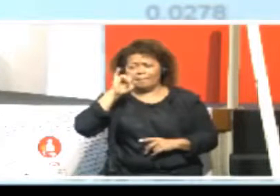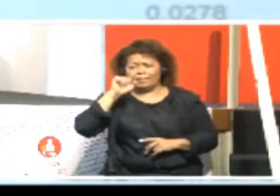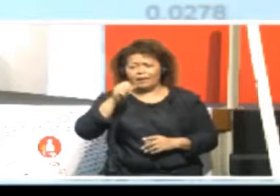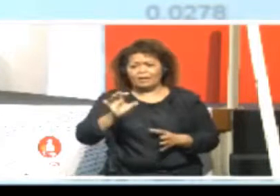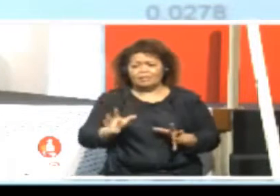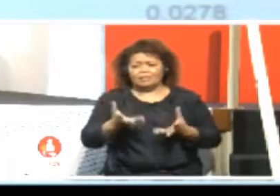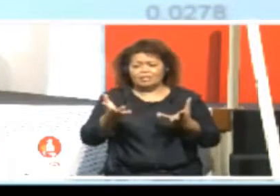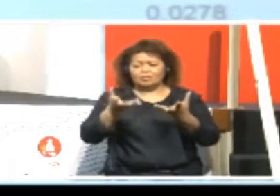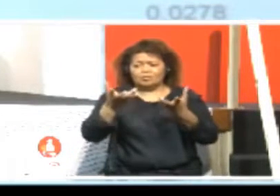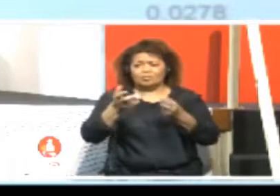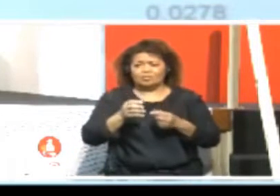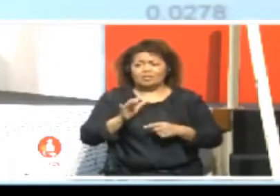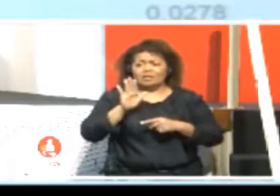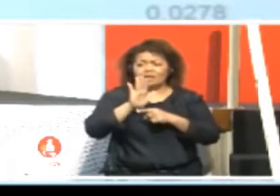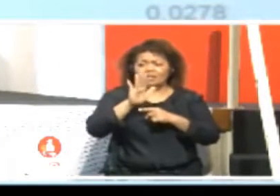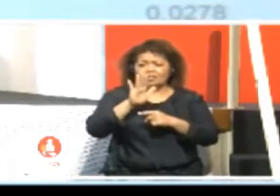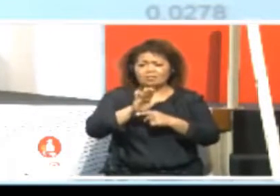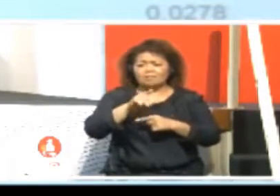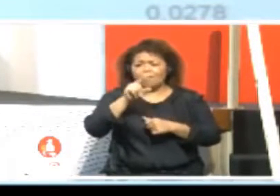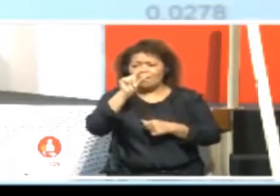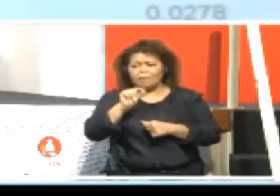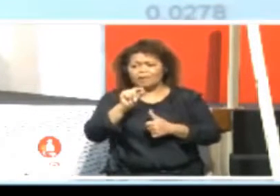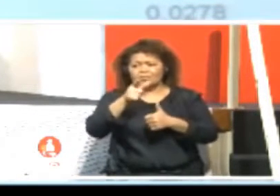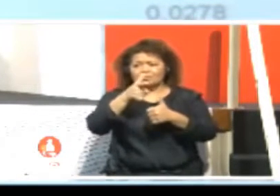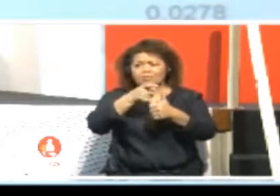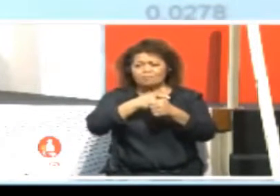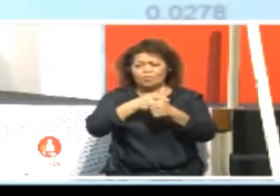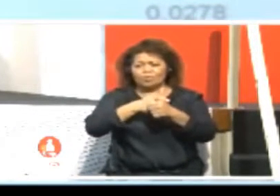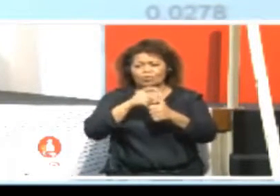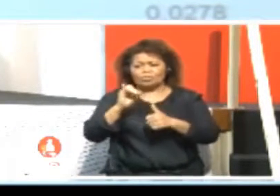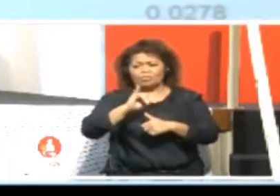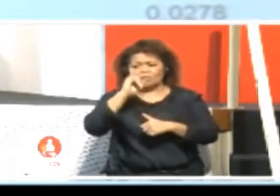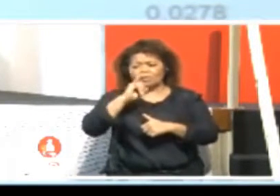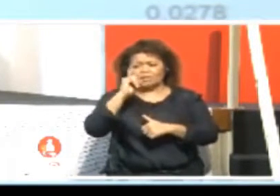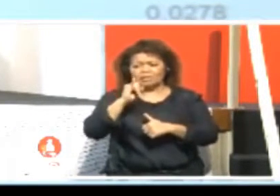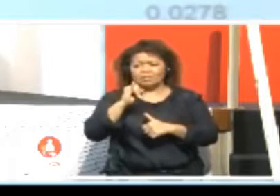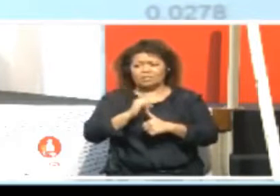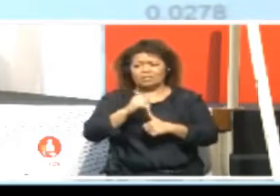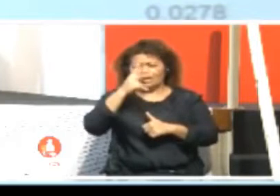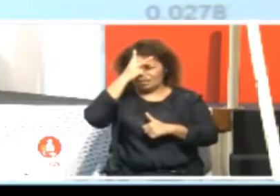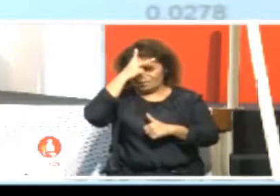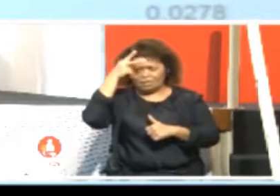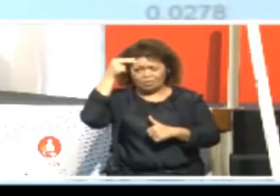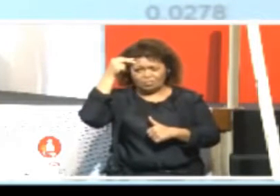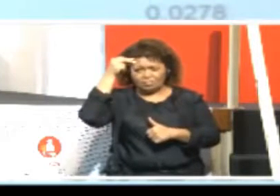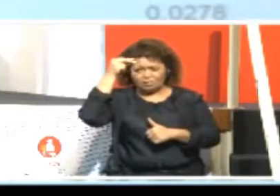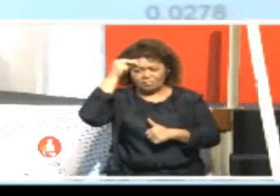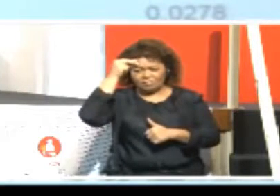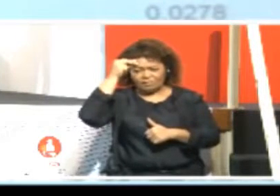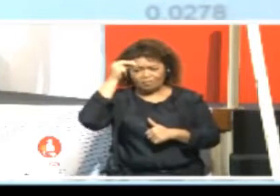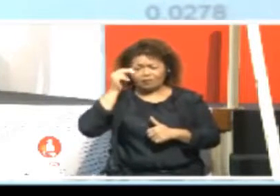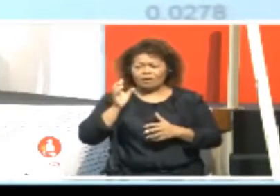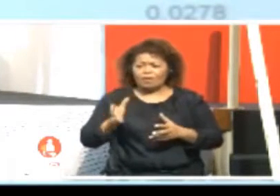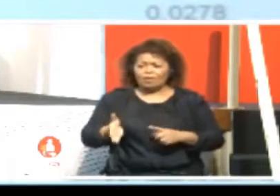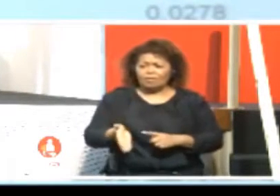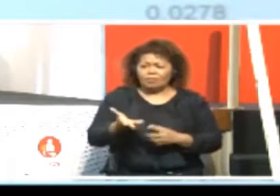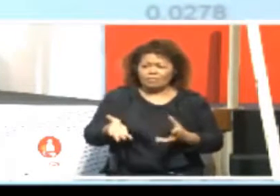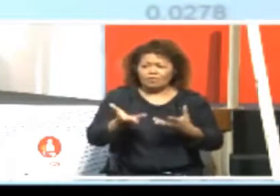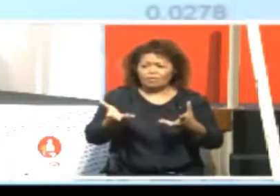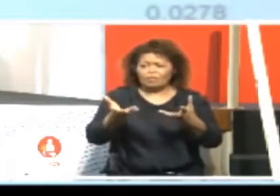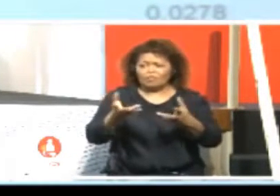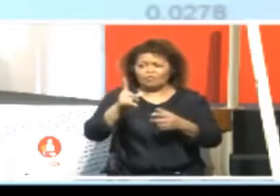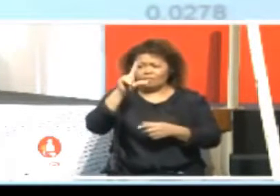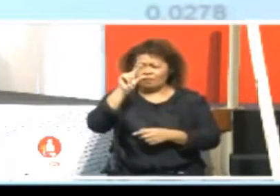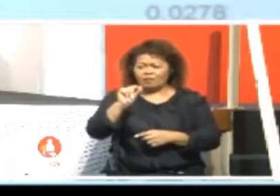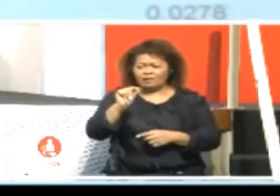menos impuestos. La ideología es que los conservadores, como el nombre dice, conservador, tienden a promover menos impuestos. Entonces,